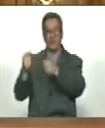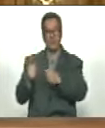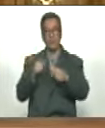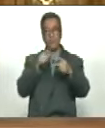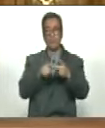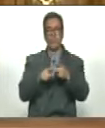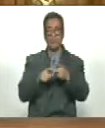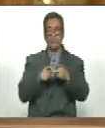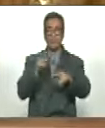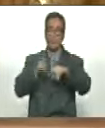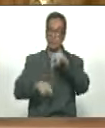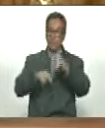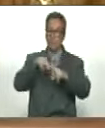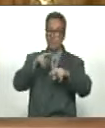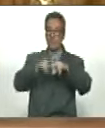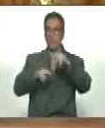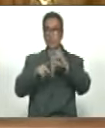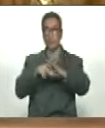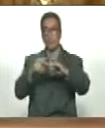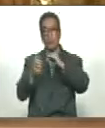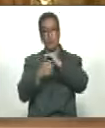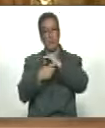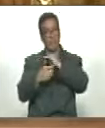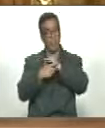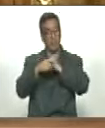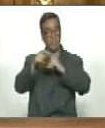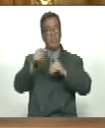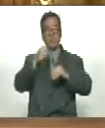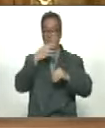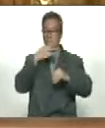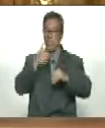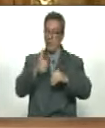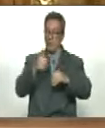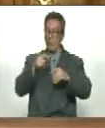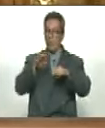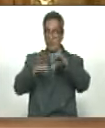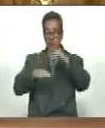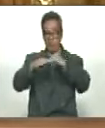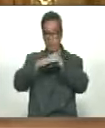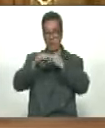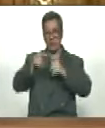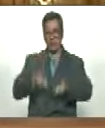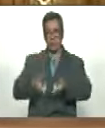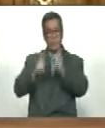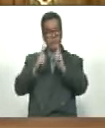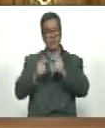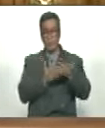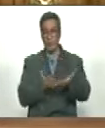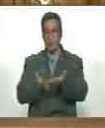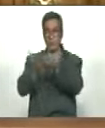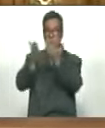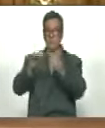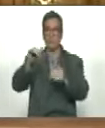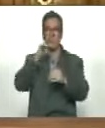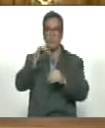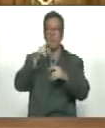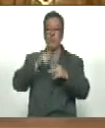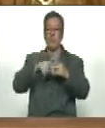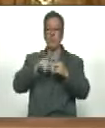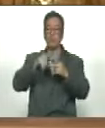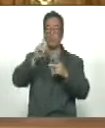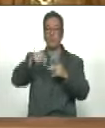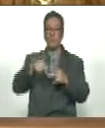administrativa al construir una estructura tecnológica moderna y estable, a la vez que permita ofrecer servicios informáticos de